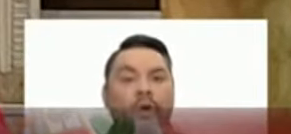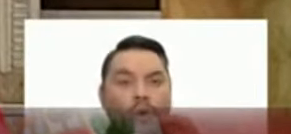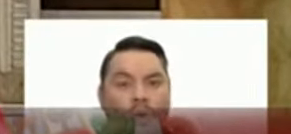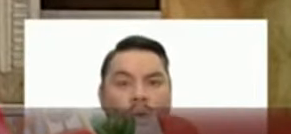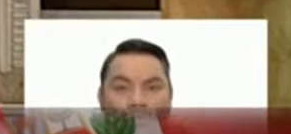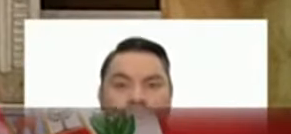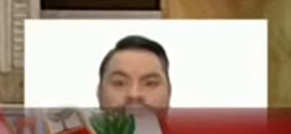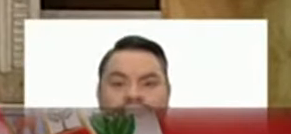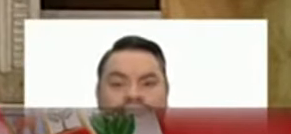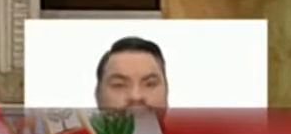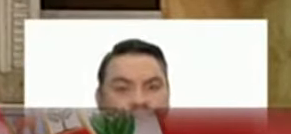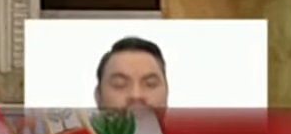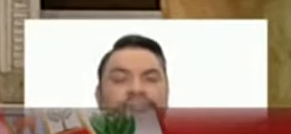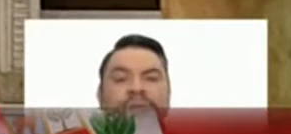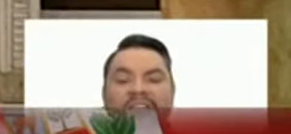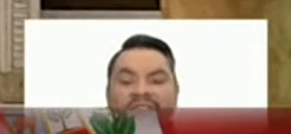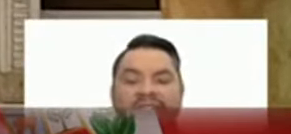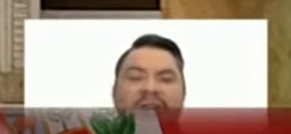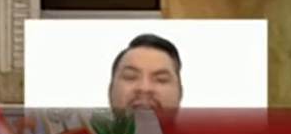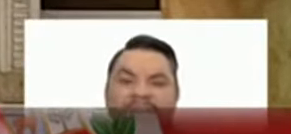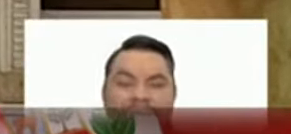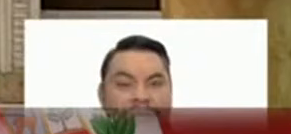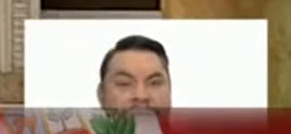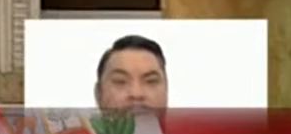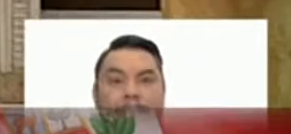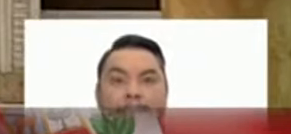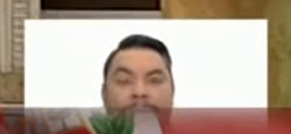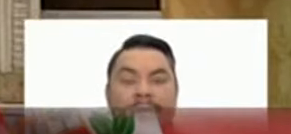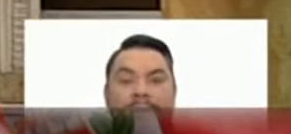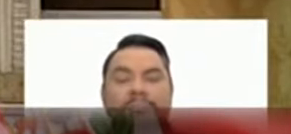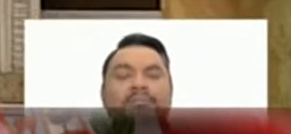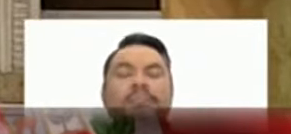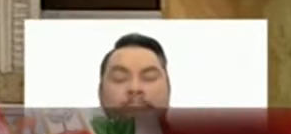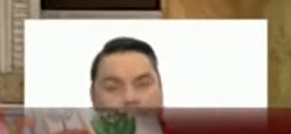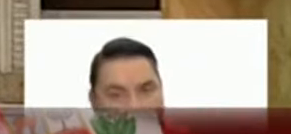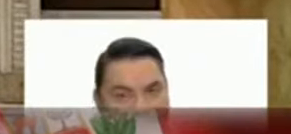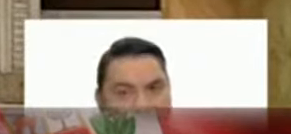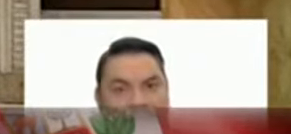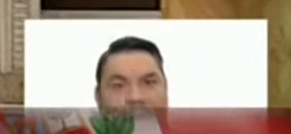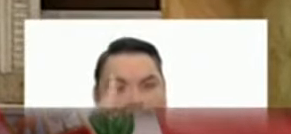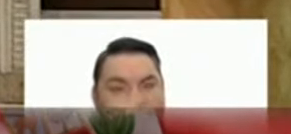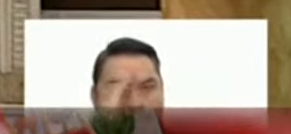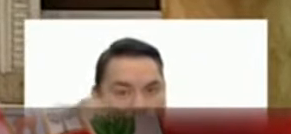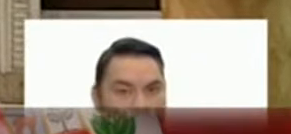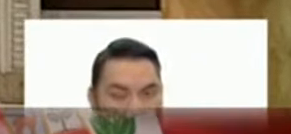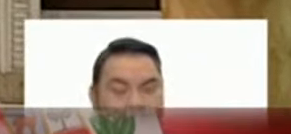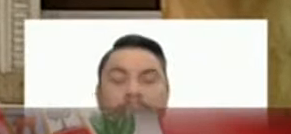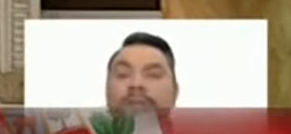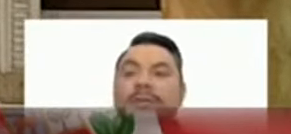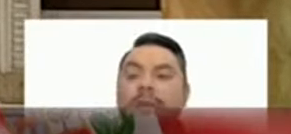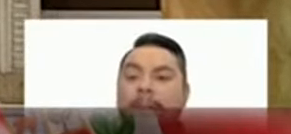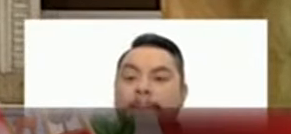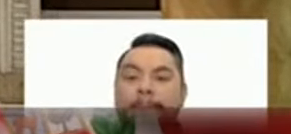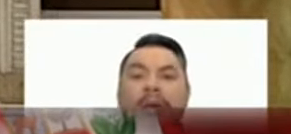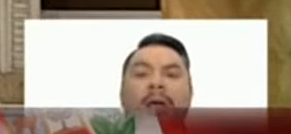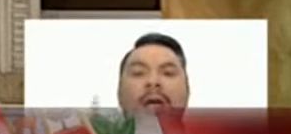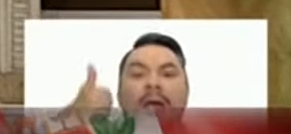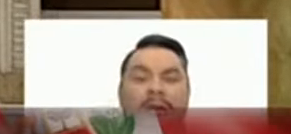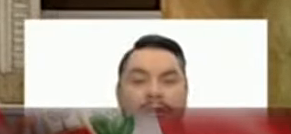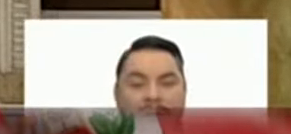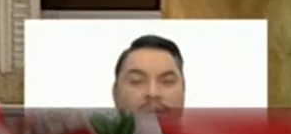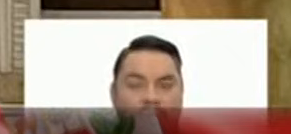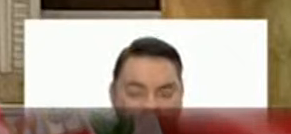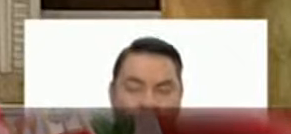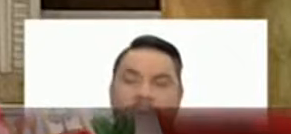y publíquese. Firman Dina Ercilia Boluarte Segarra, Presidenta de la República, y Gustavo Lino Adriansen